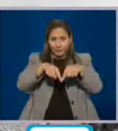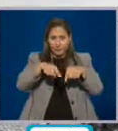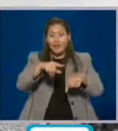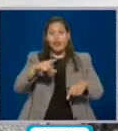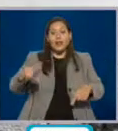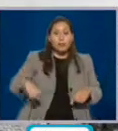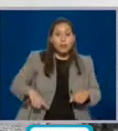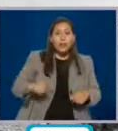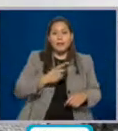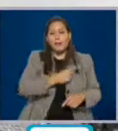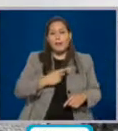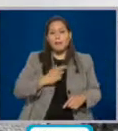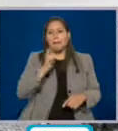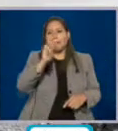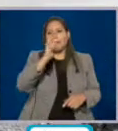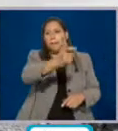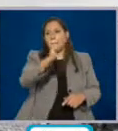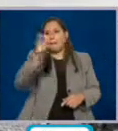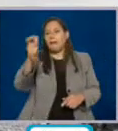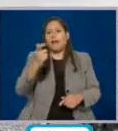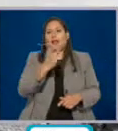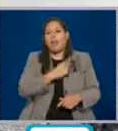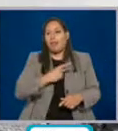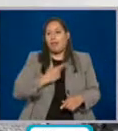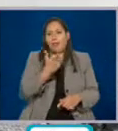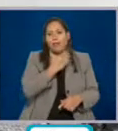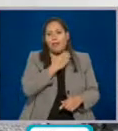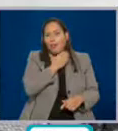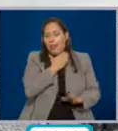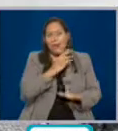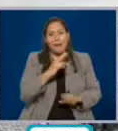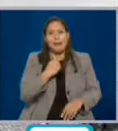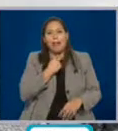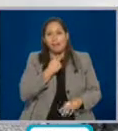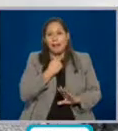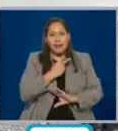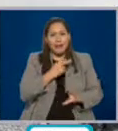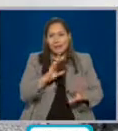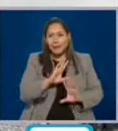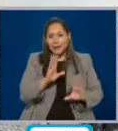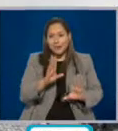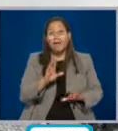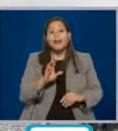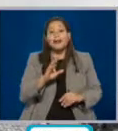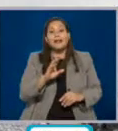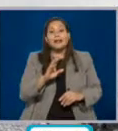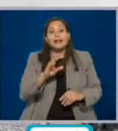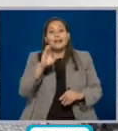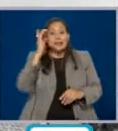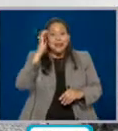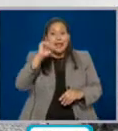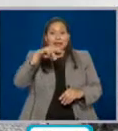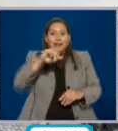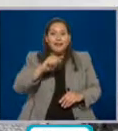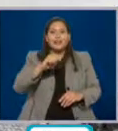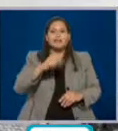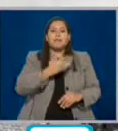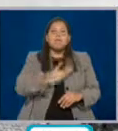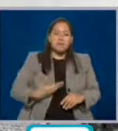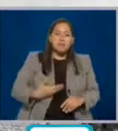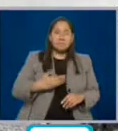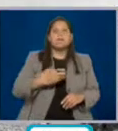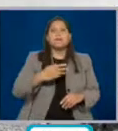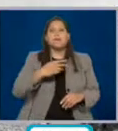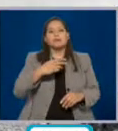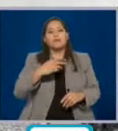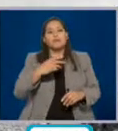gobierno estaba endeudado y entre que pues estaba bien, era un periodo donde pues Santana entraba y salía de la presidencia, ya había